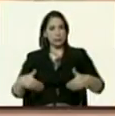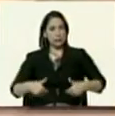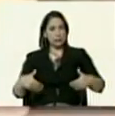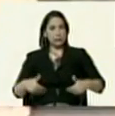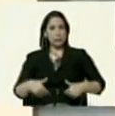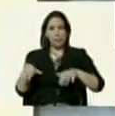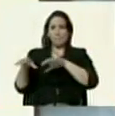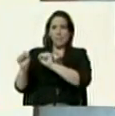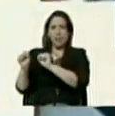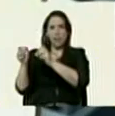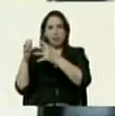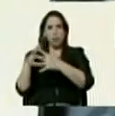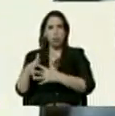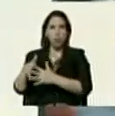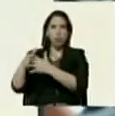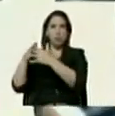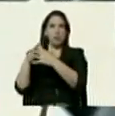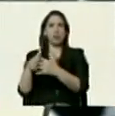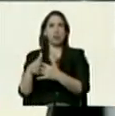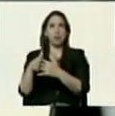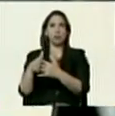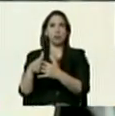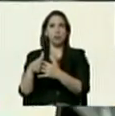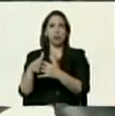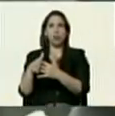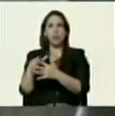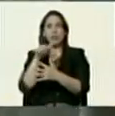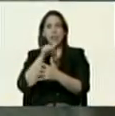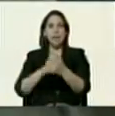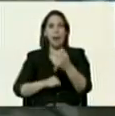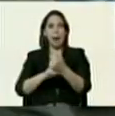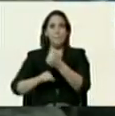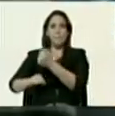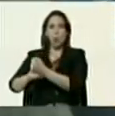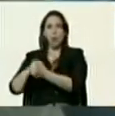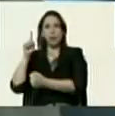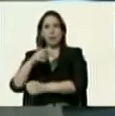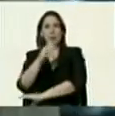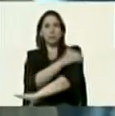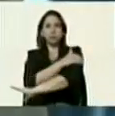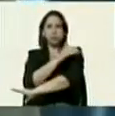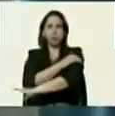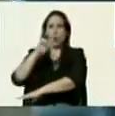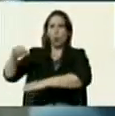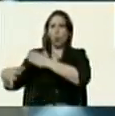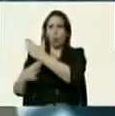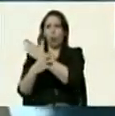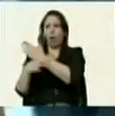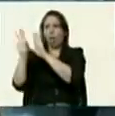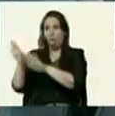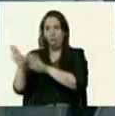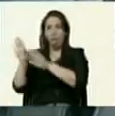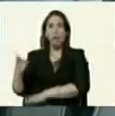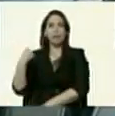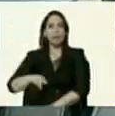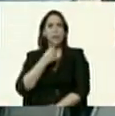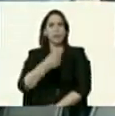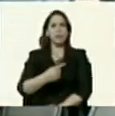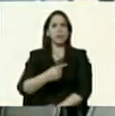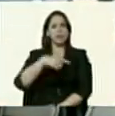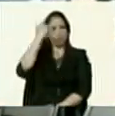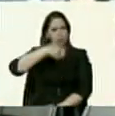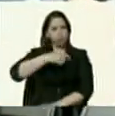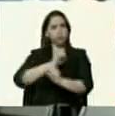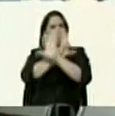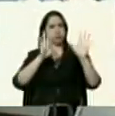imperialismo norteamericano, de sus aliados y de la derecha guaidocista, tendríamos que decir con mucha